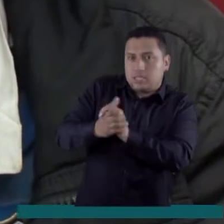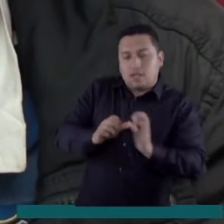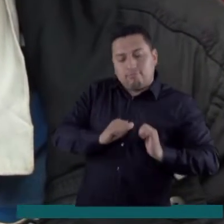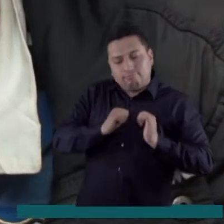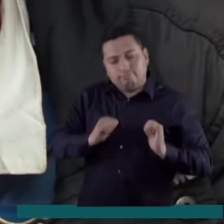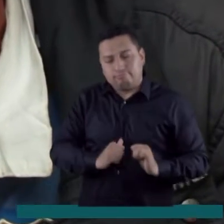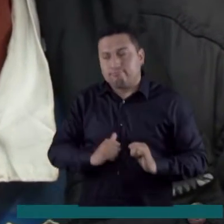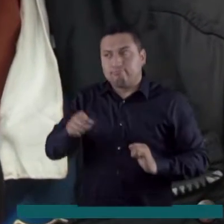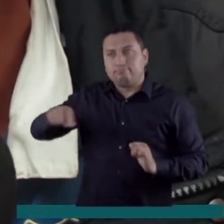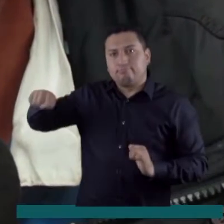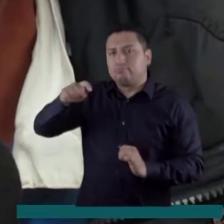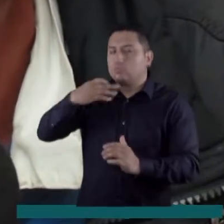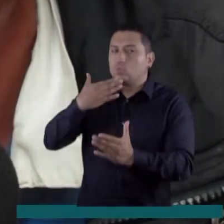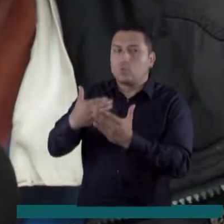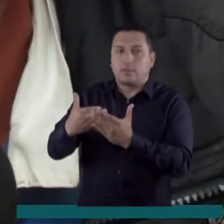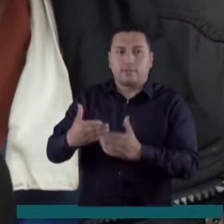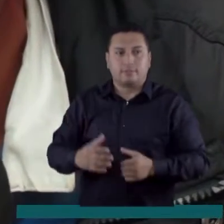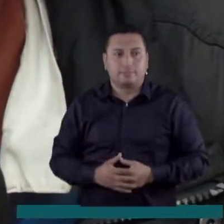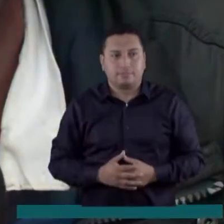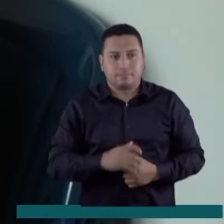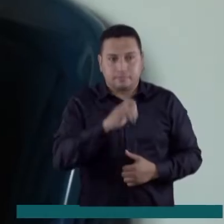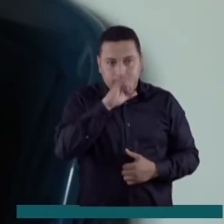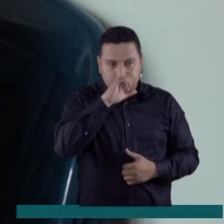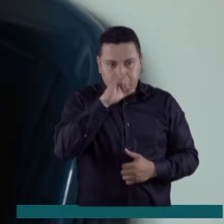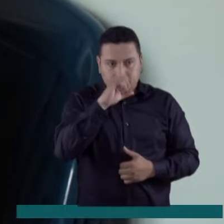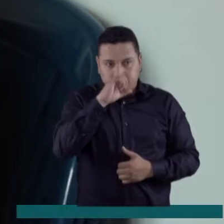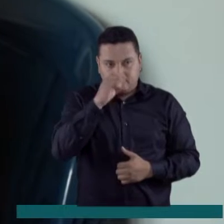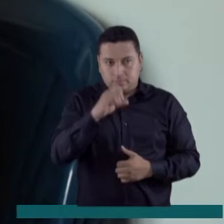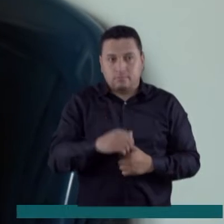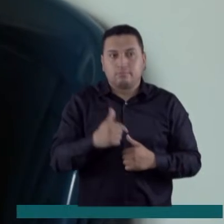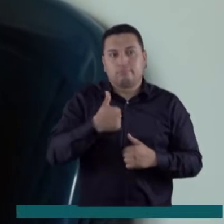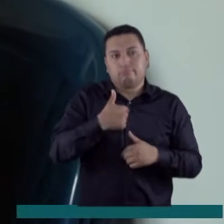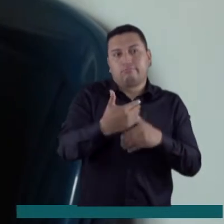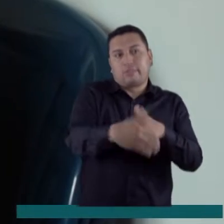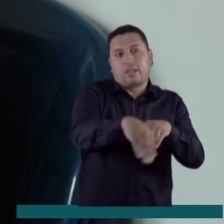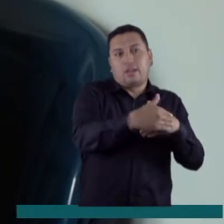salud y amistad que todo corazón más que todo